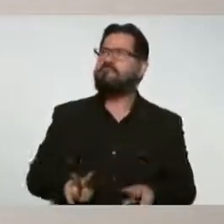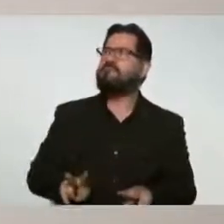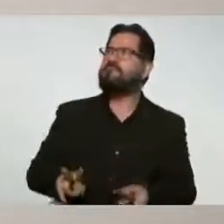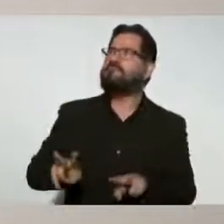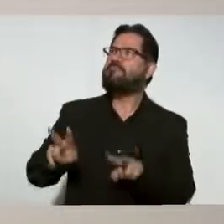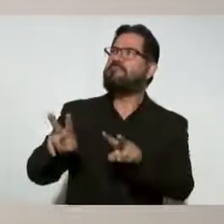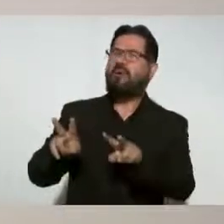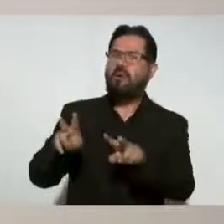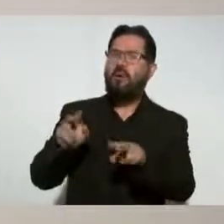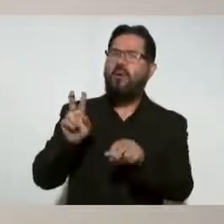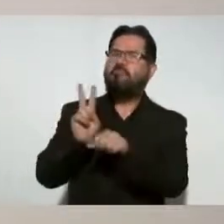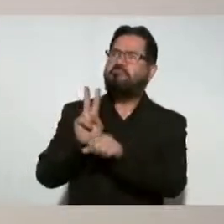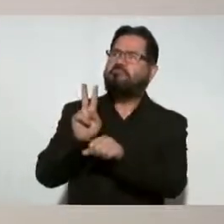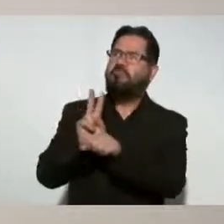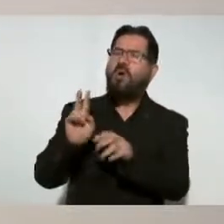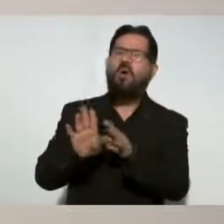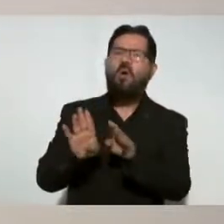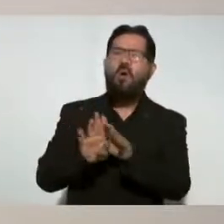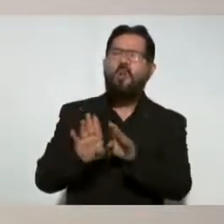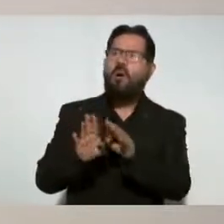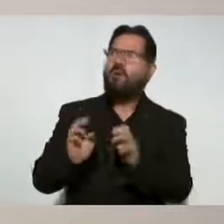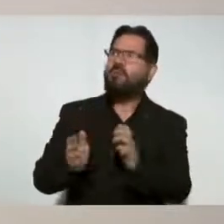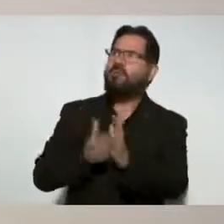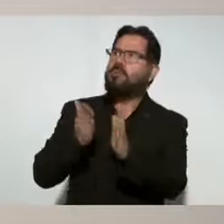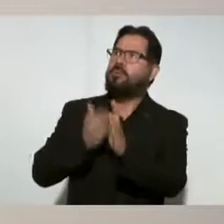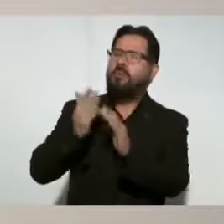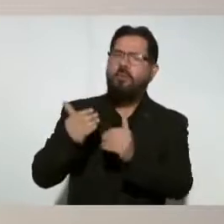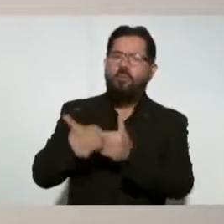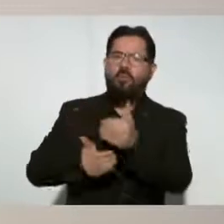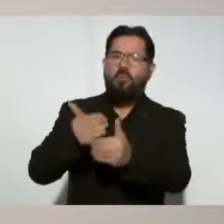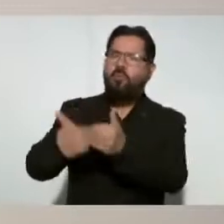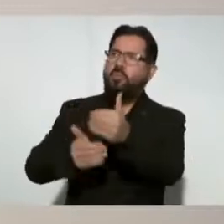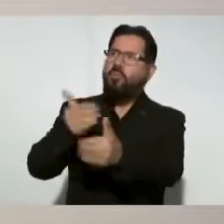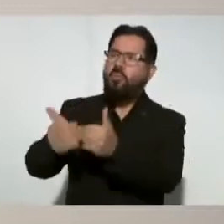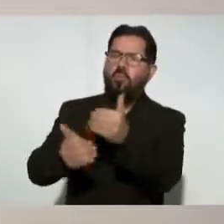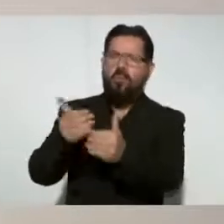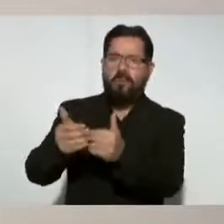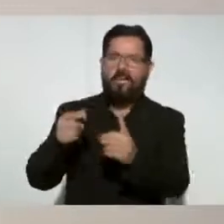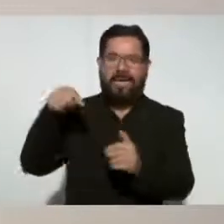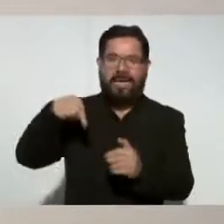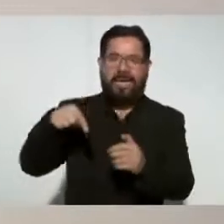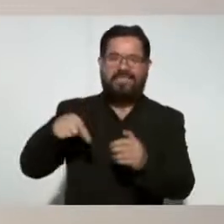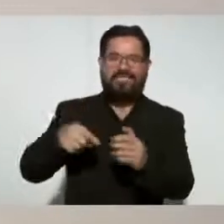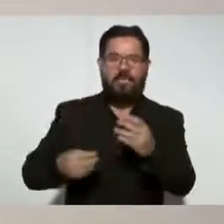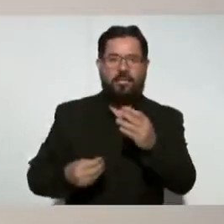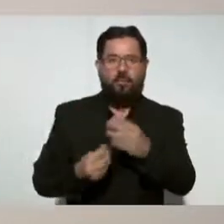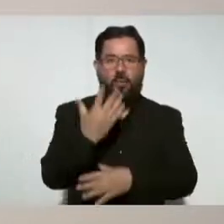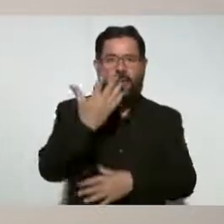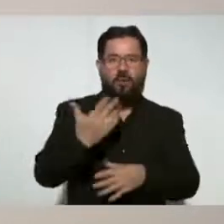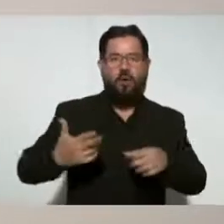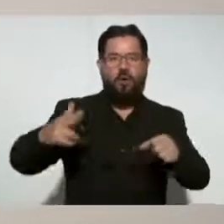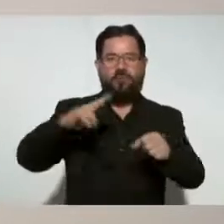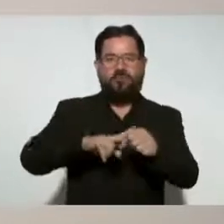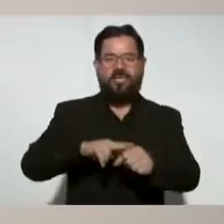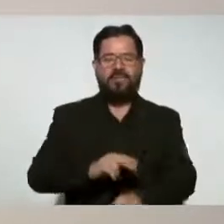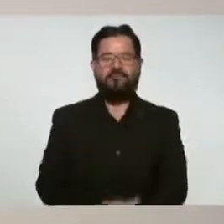el avance, evaluar cómo va la construcción de este